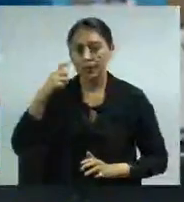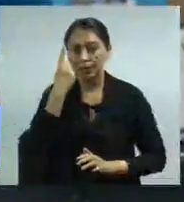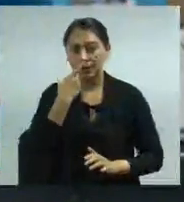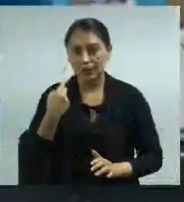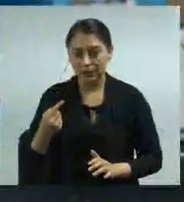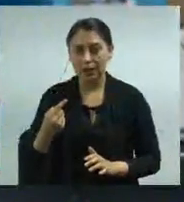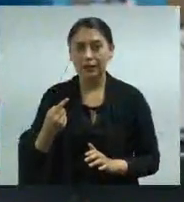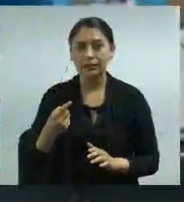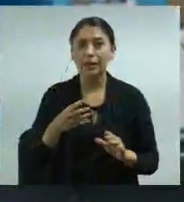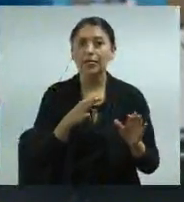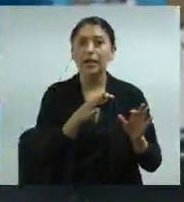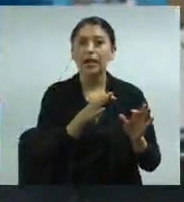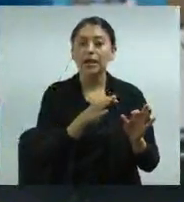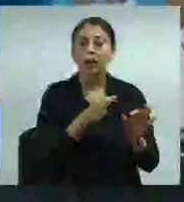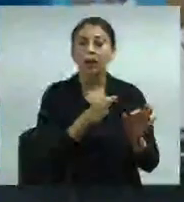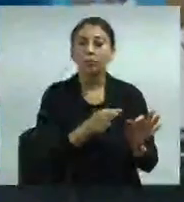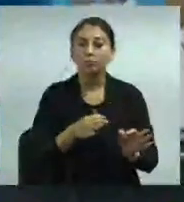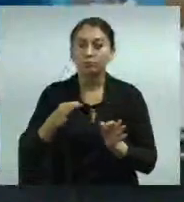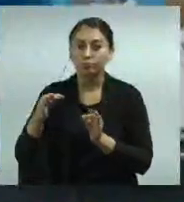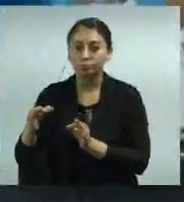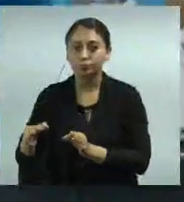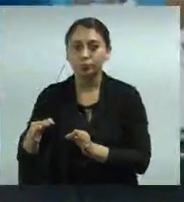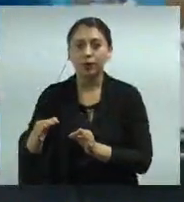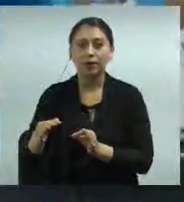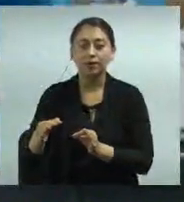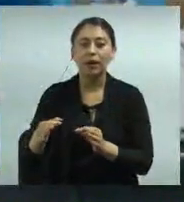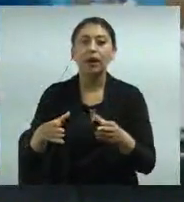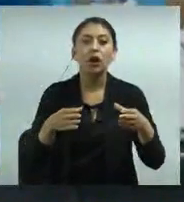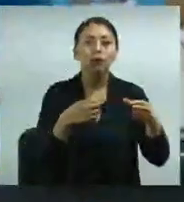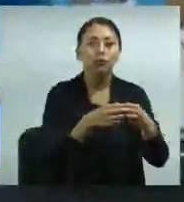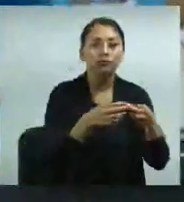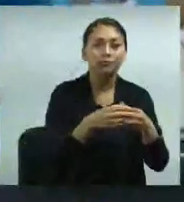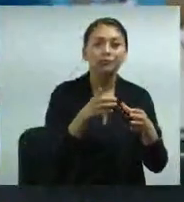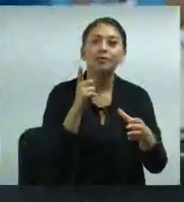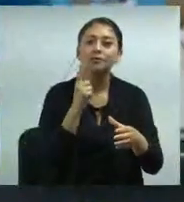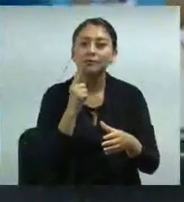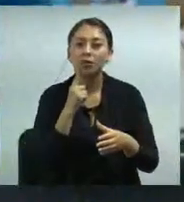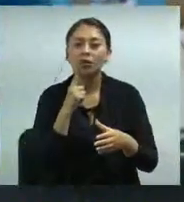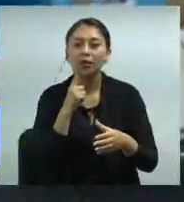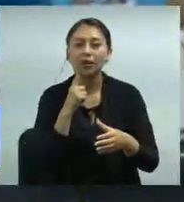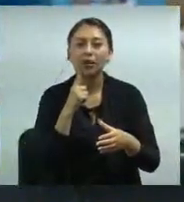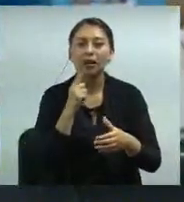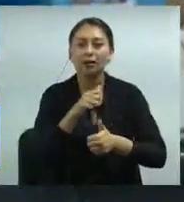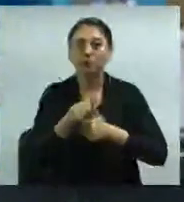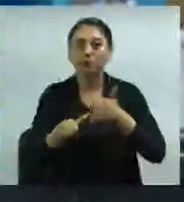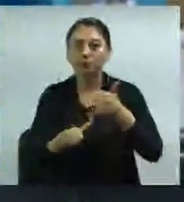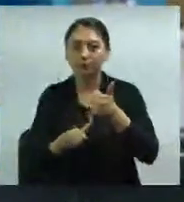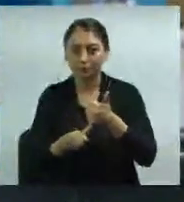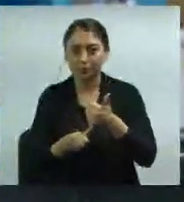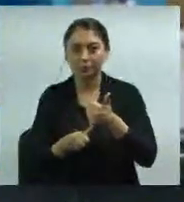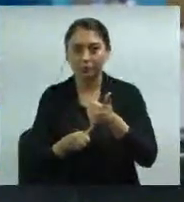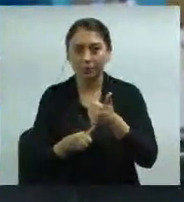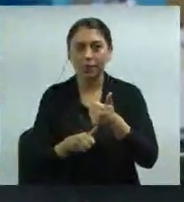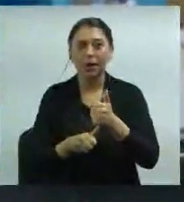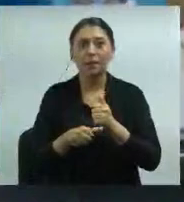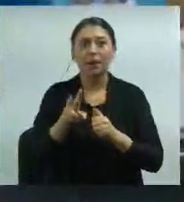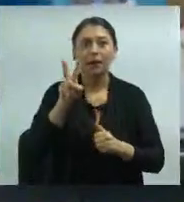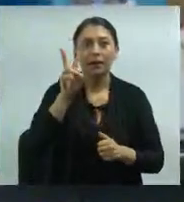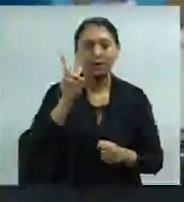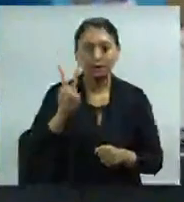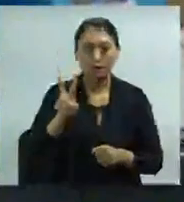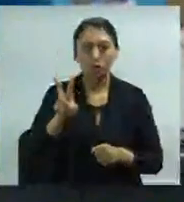de trasladar esta sesión de jefes y subjefes de bloque, ya no a las 12, sino para las